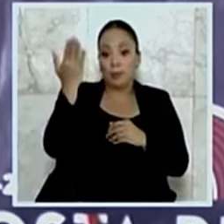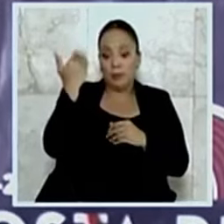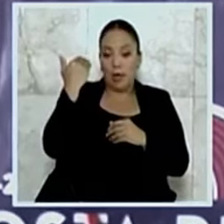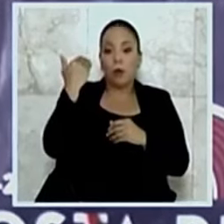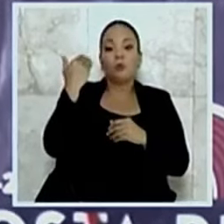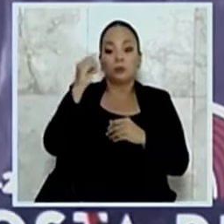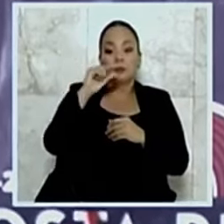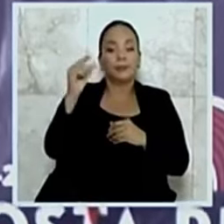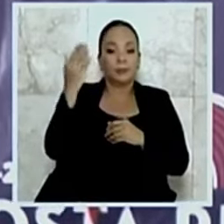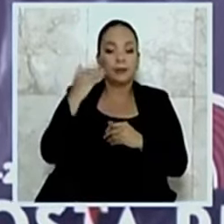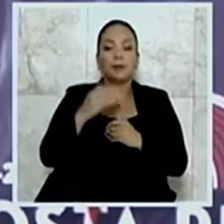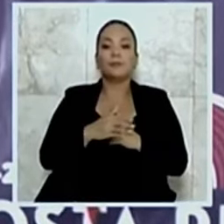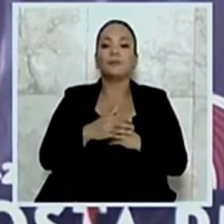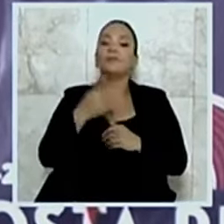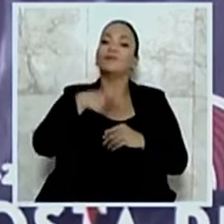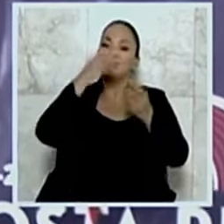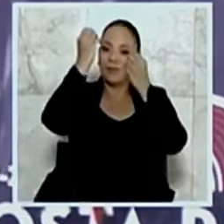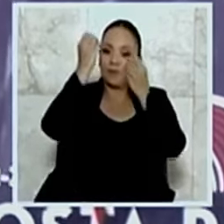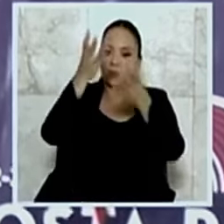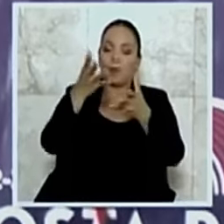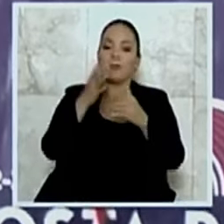cargar. Adelante, señor canciller.